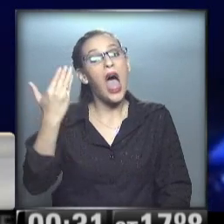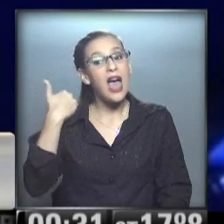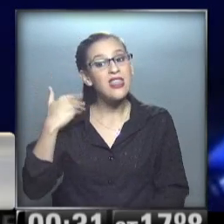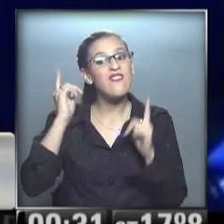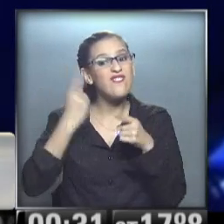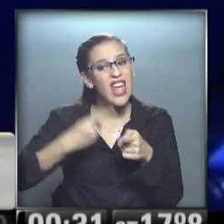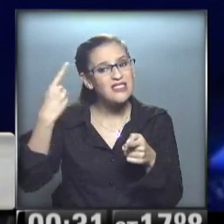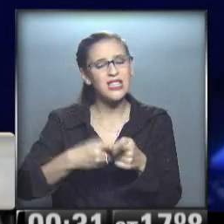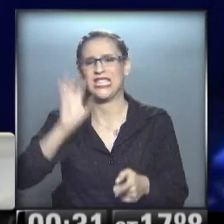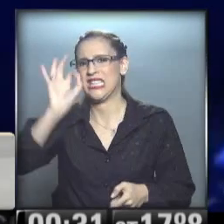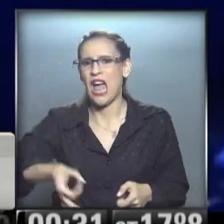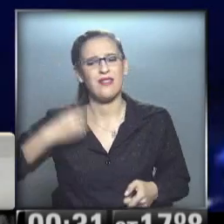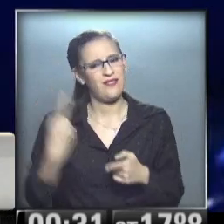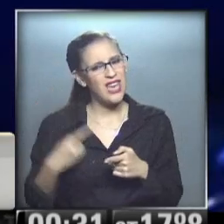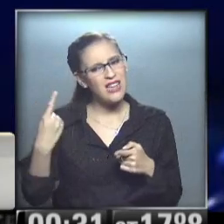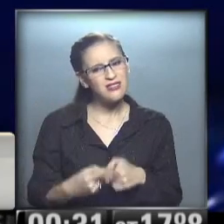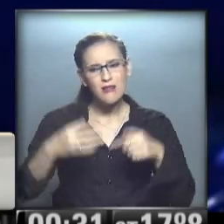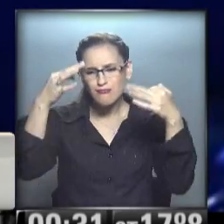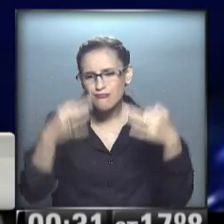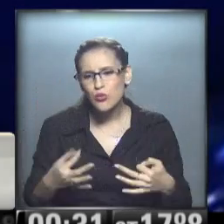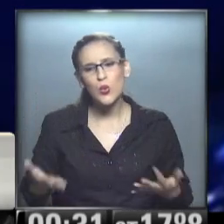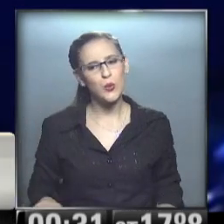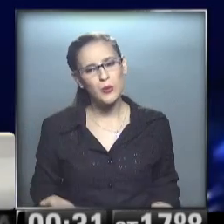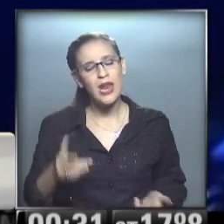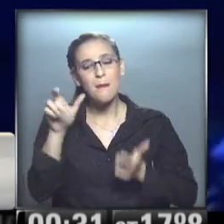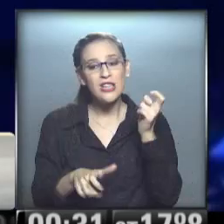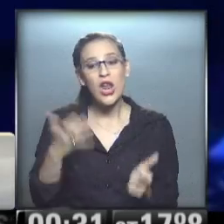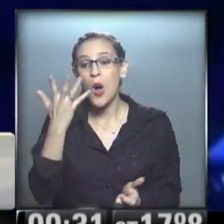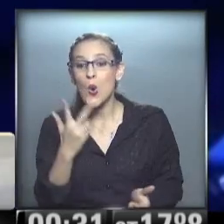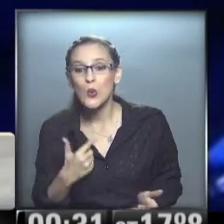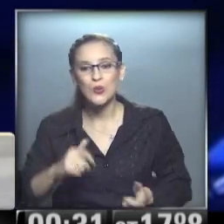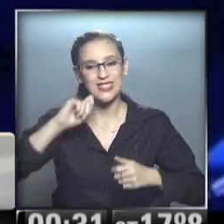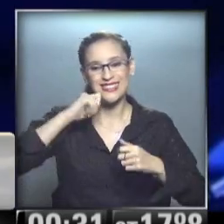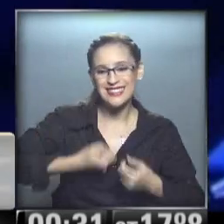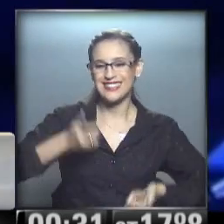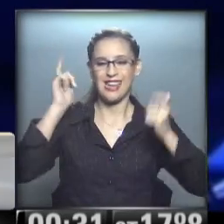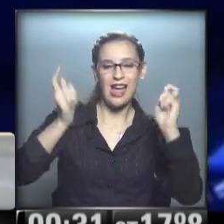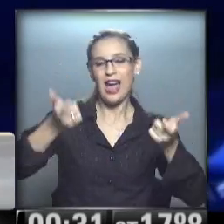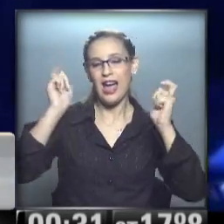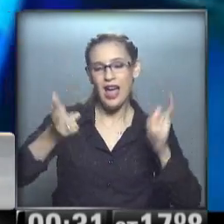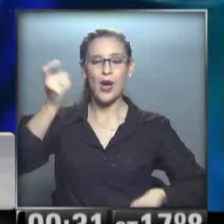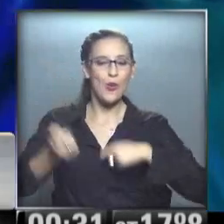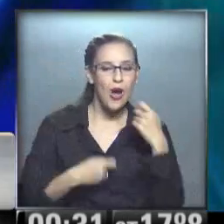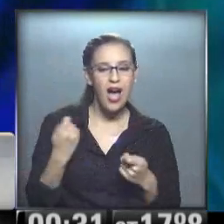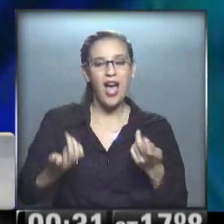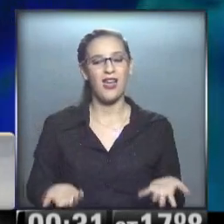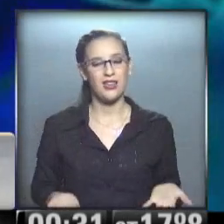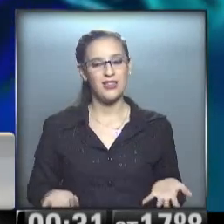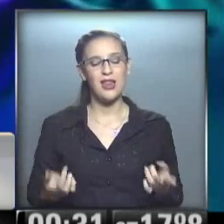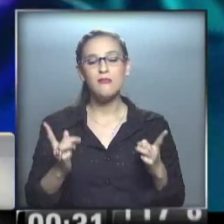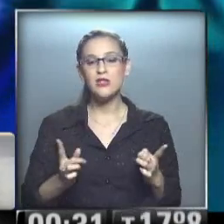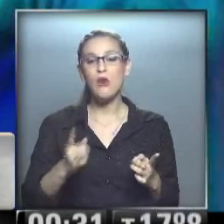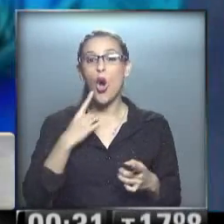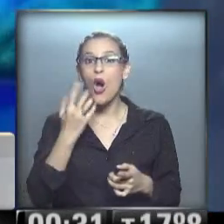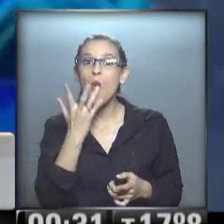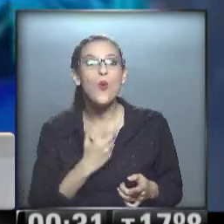que es una fiesta en todo sentido y que la gente disfrute y que finalmente quienes son parte del lugar que recibe al indio y a sus músicos terminan